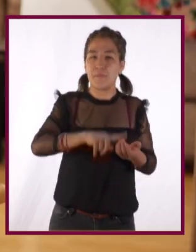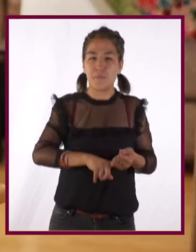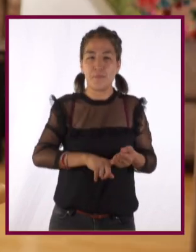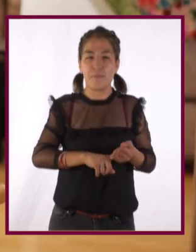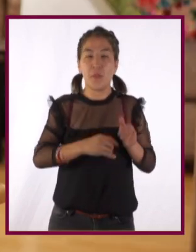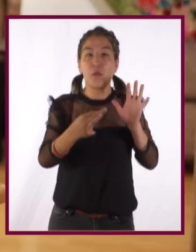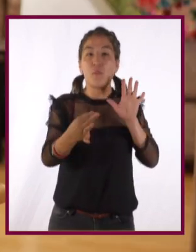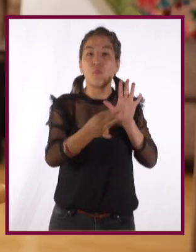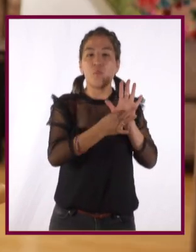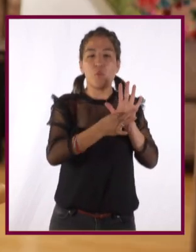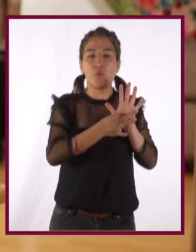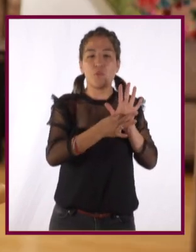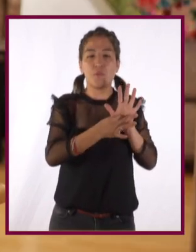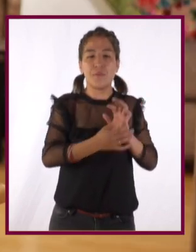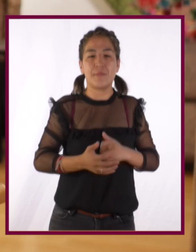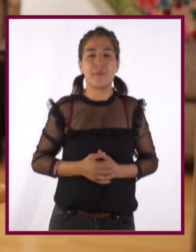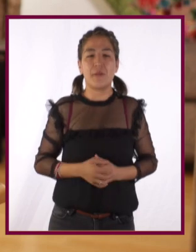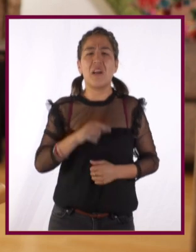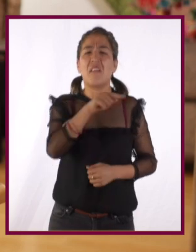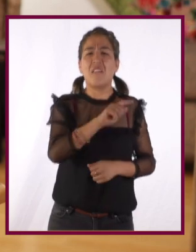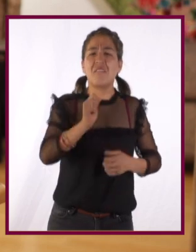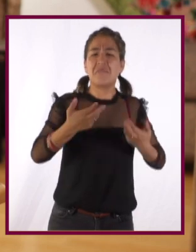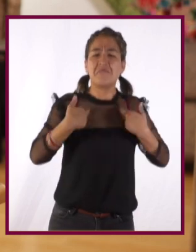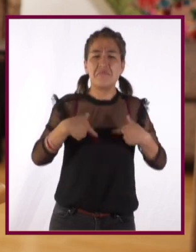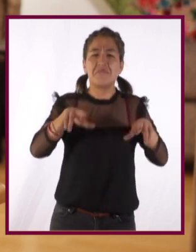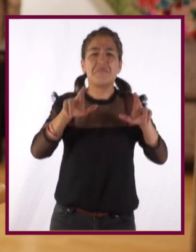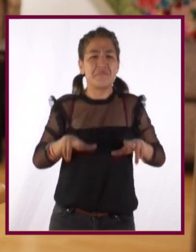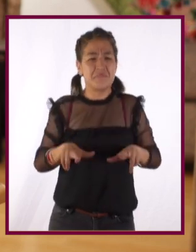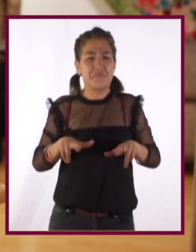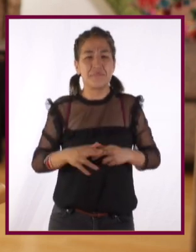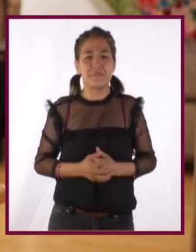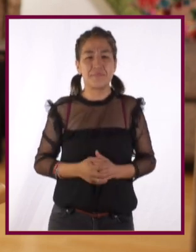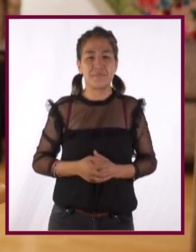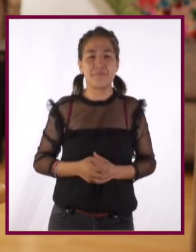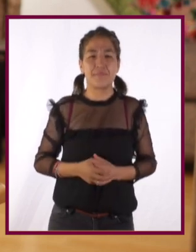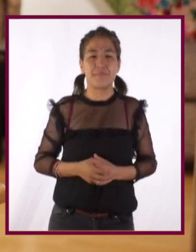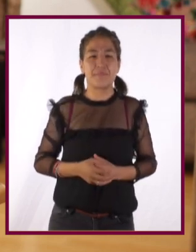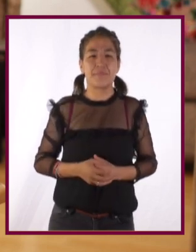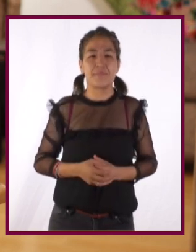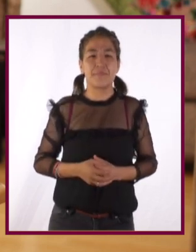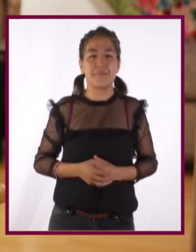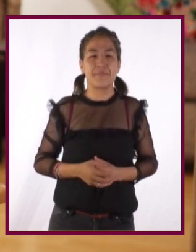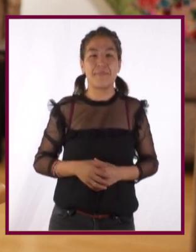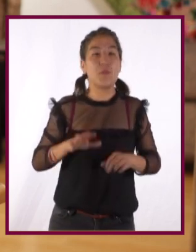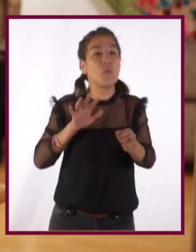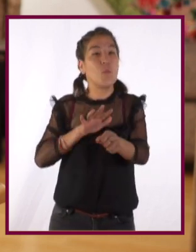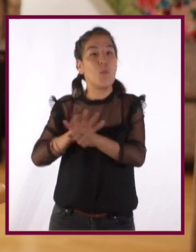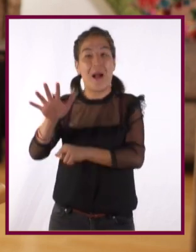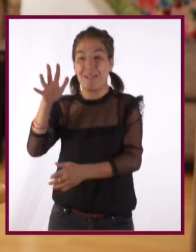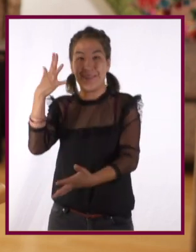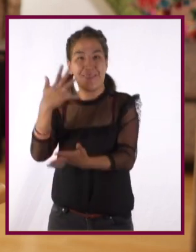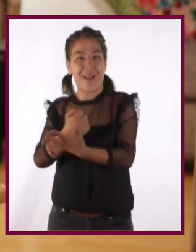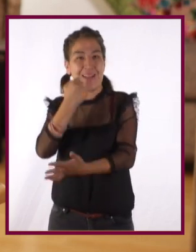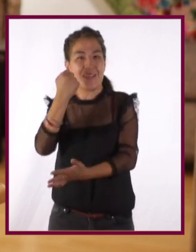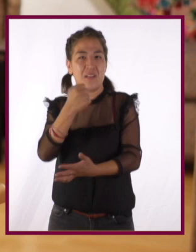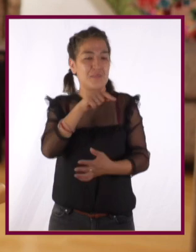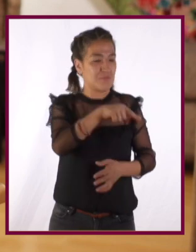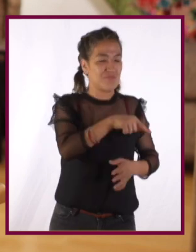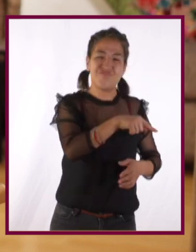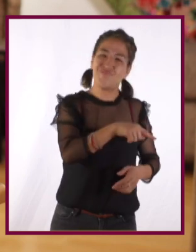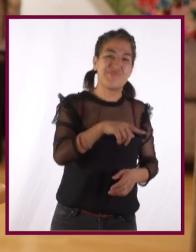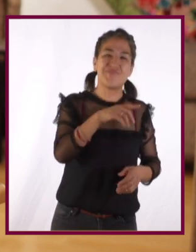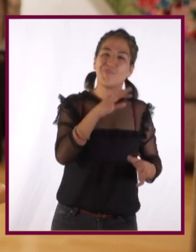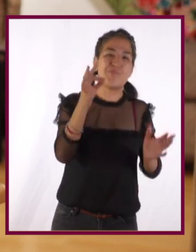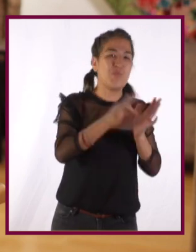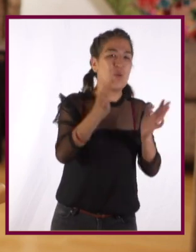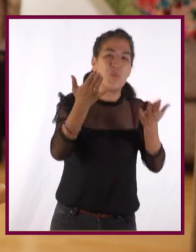tenemos puntos los cuales nos representan, ¿cómo se dice? Estados ganadores y puntos en